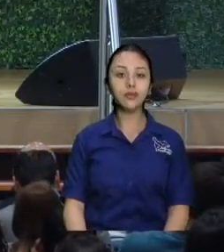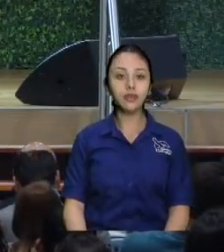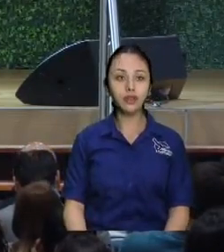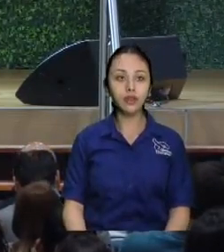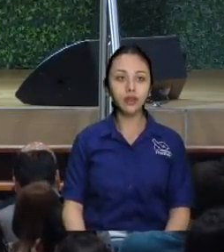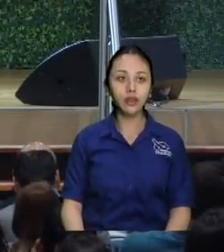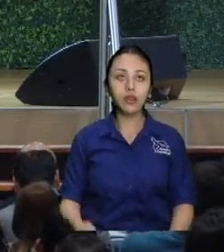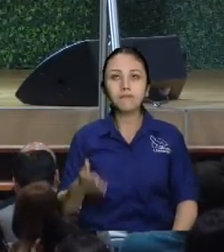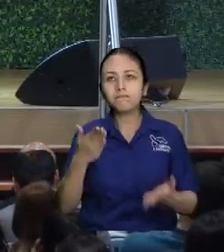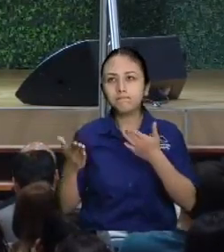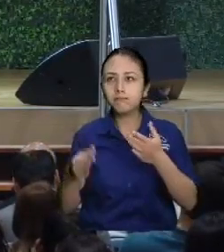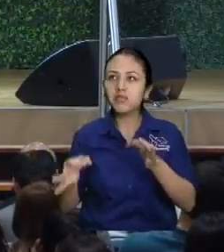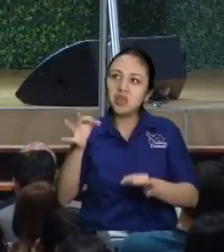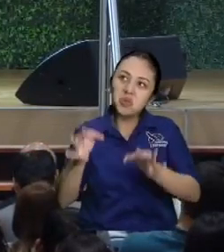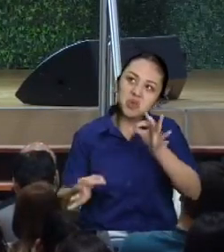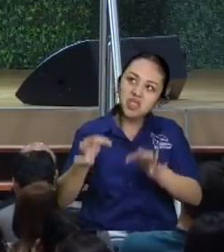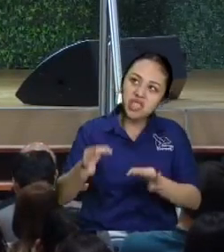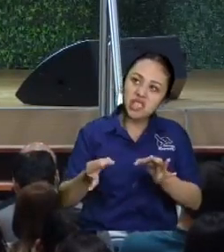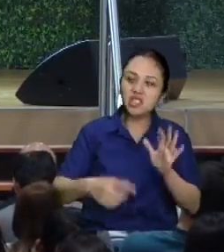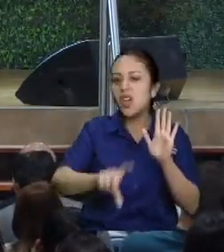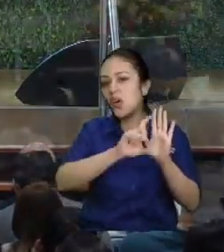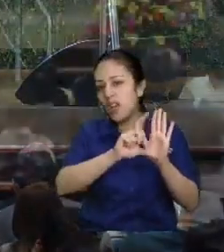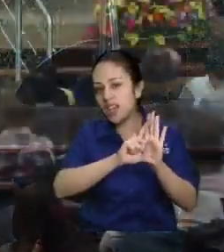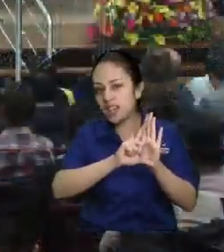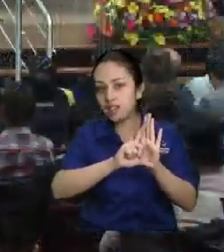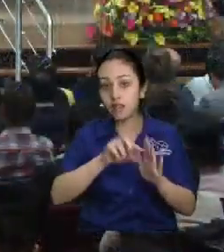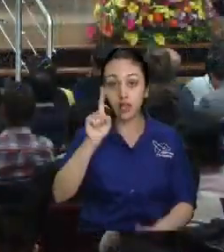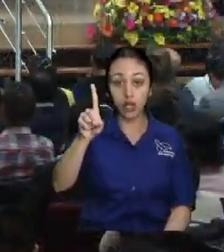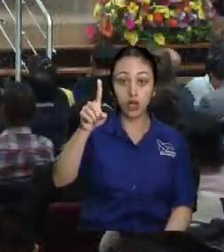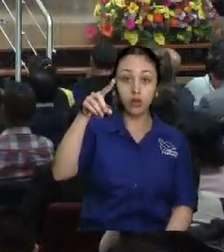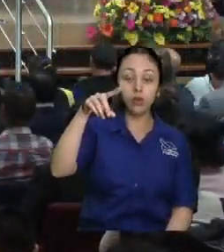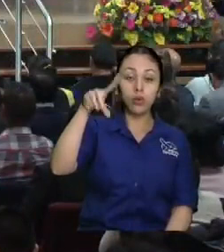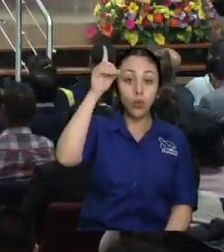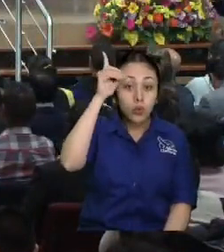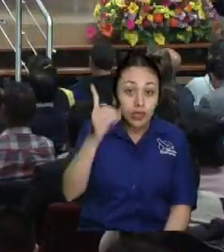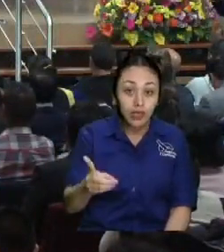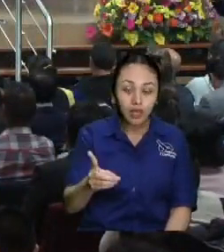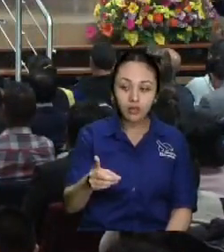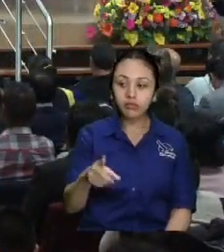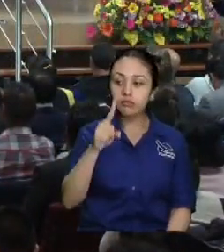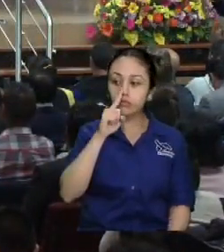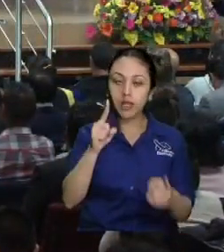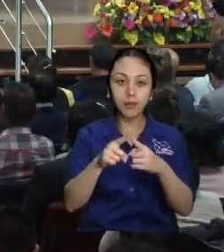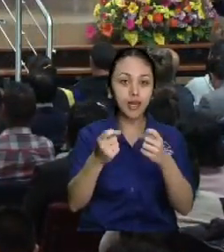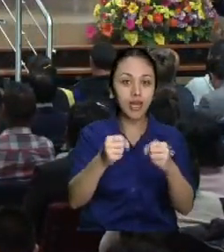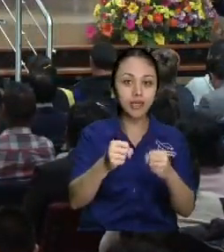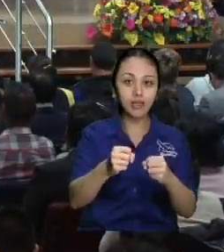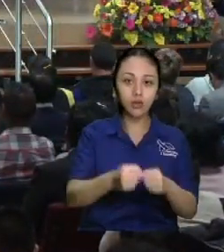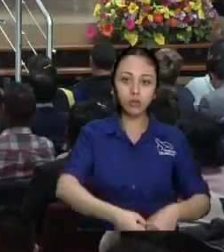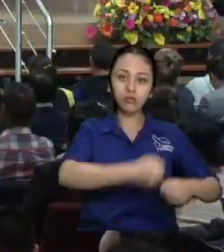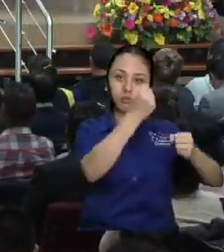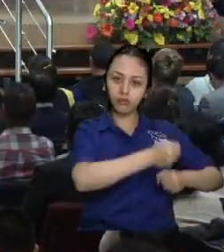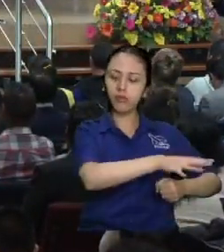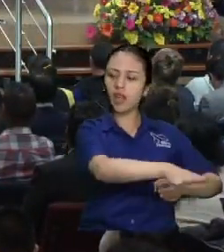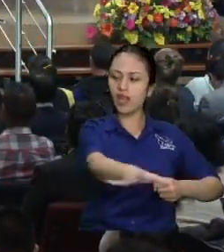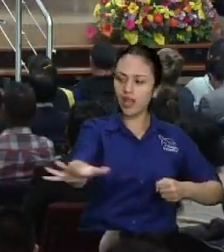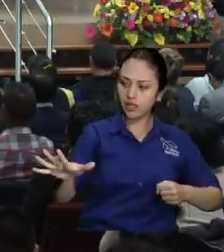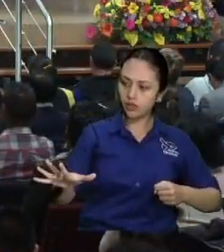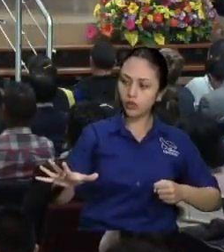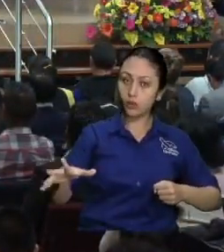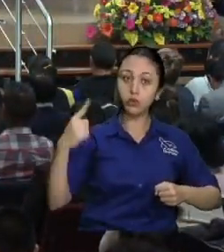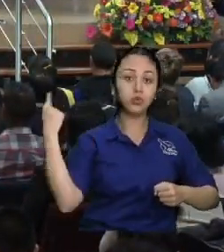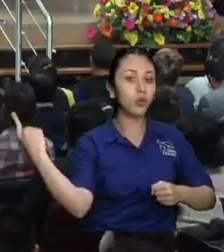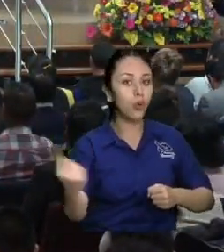judicial, legislativo, en un día, ejército, y todo, todo, todo, todo, en un